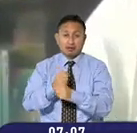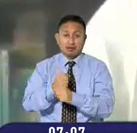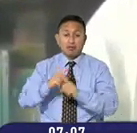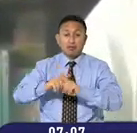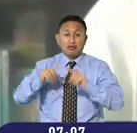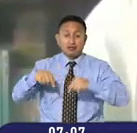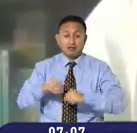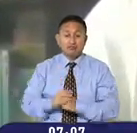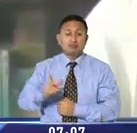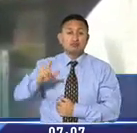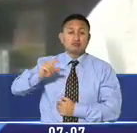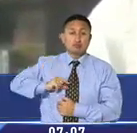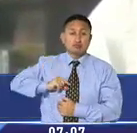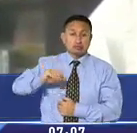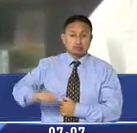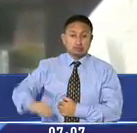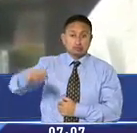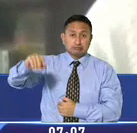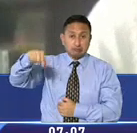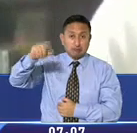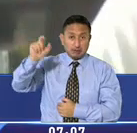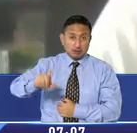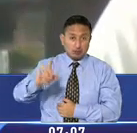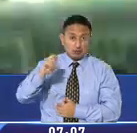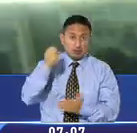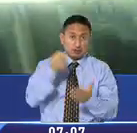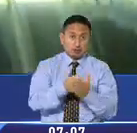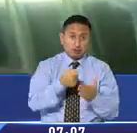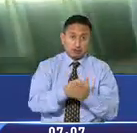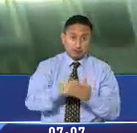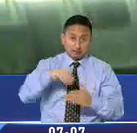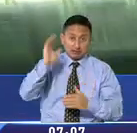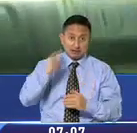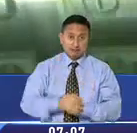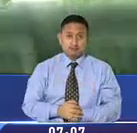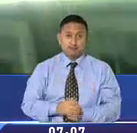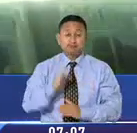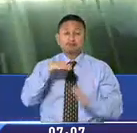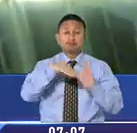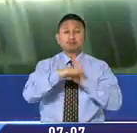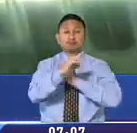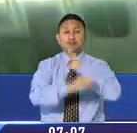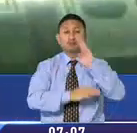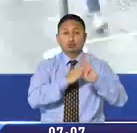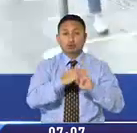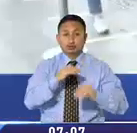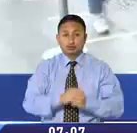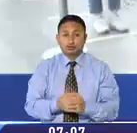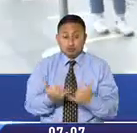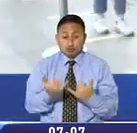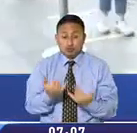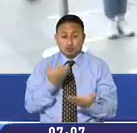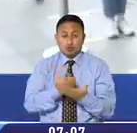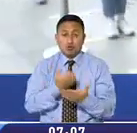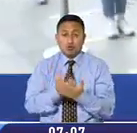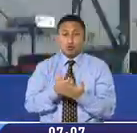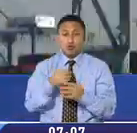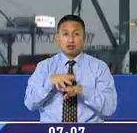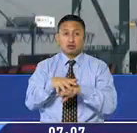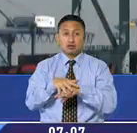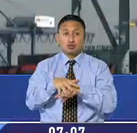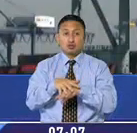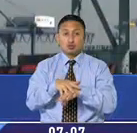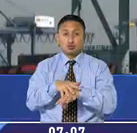niveles salariales para que haya más consumo y demanda agregada. El Banco Mundial prevé que la desaceleración de la economía china